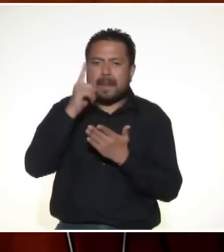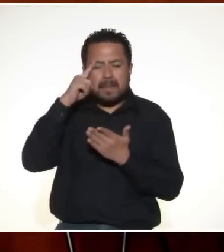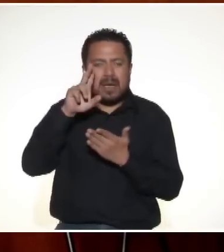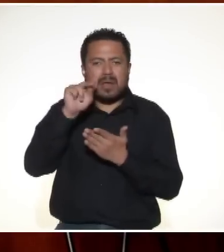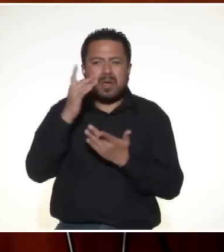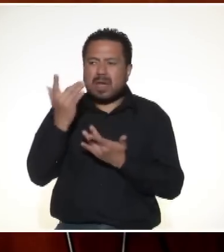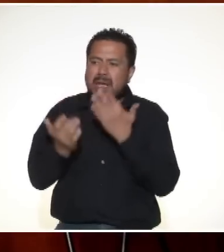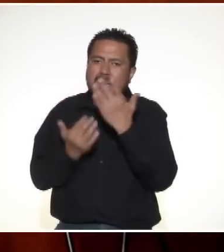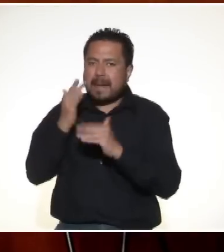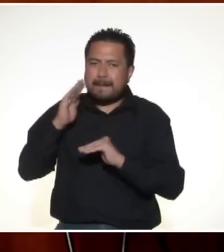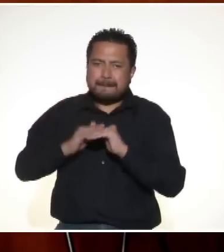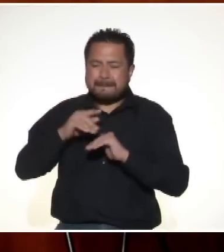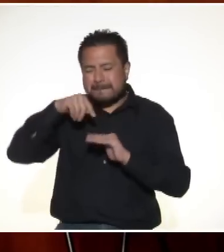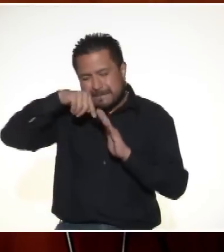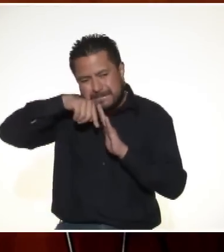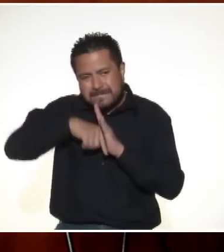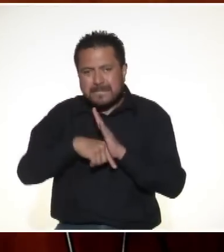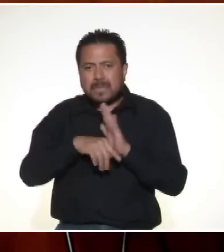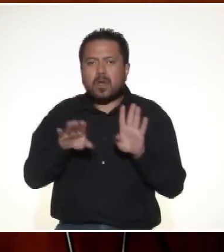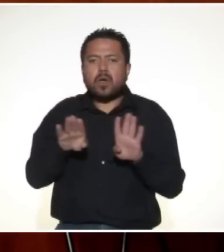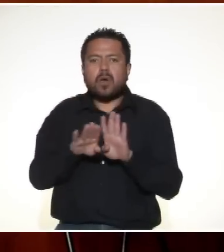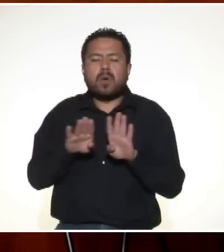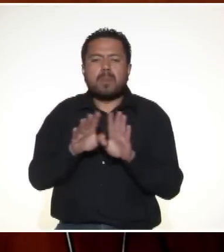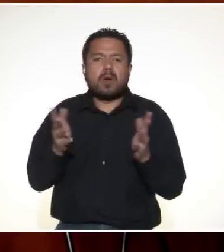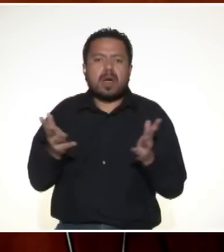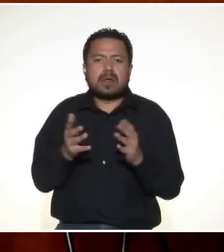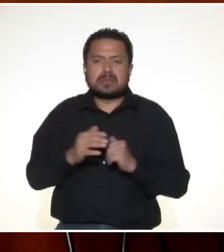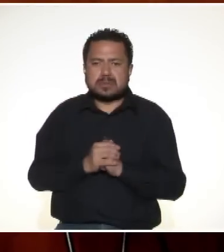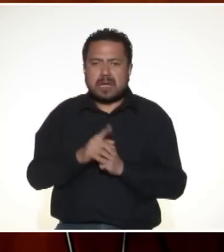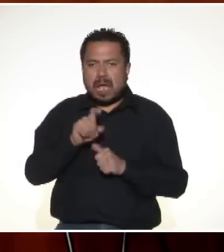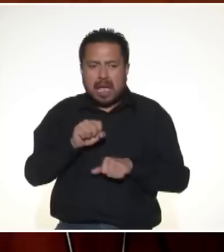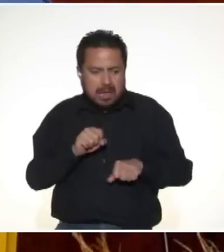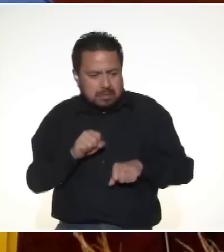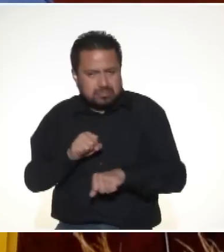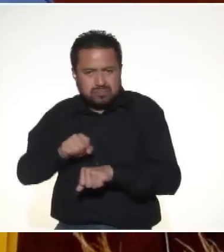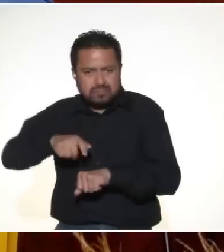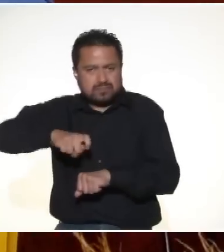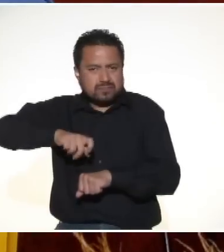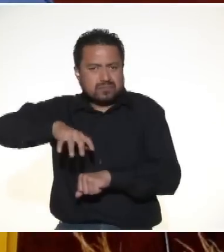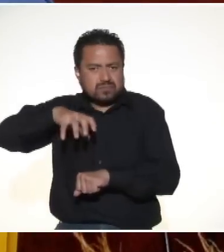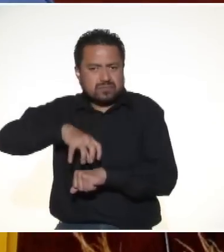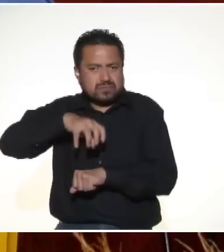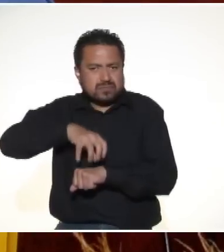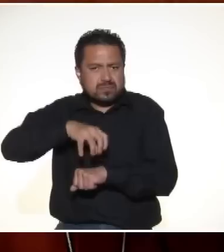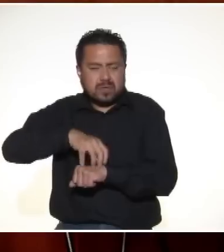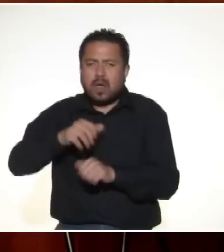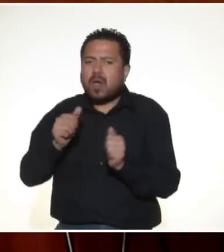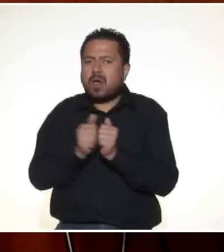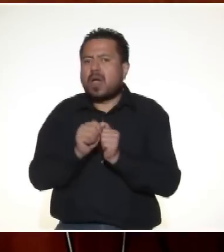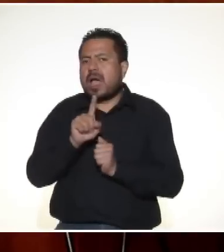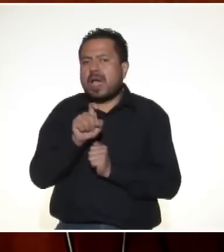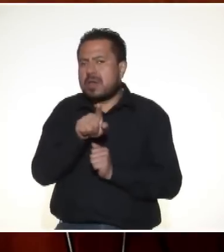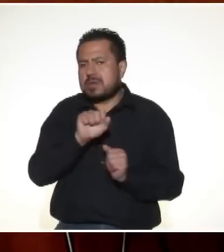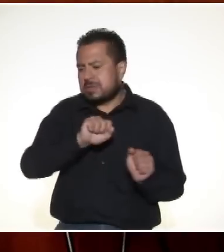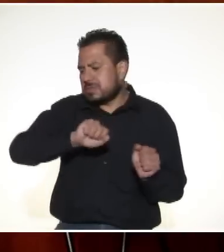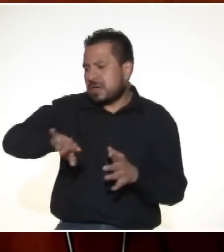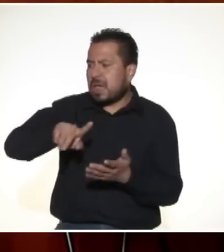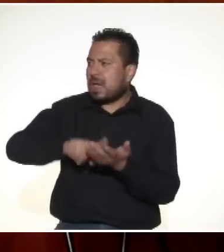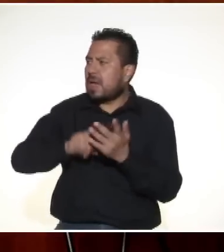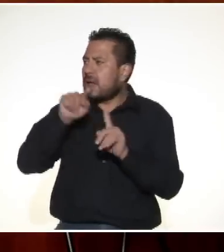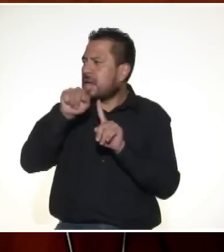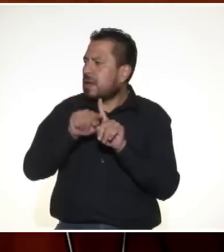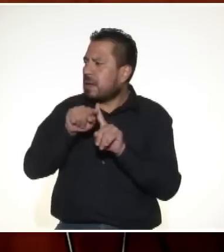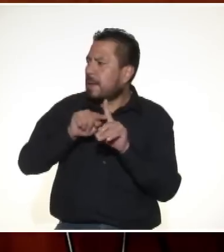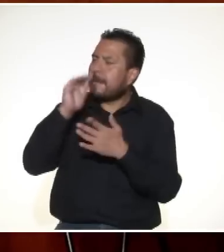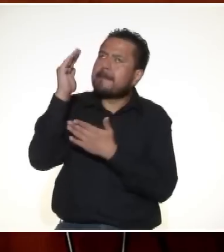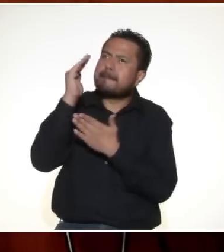haga una quemadura más profunda. ¿Cómo haces metiéndola al agua, le neutralizas la temperatura? Con el agua corriente tú dejas que baje la temperatura